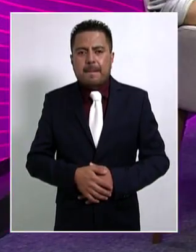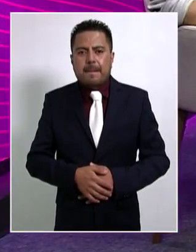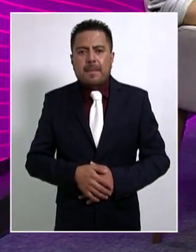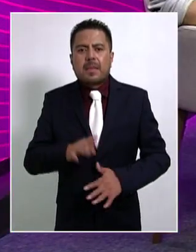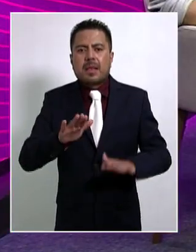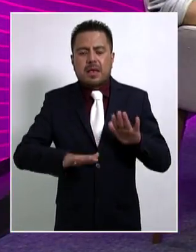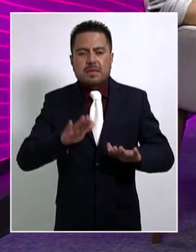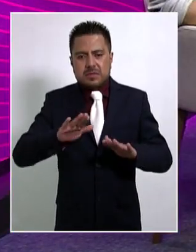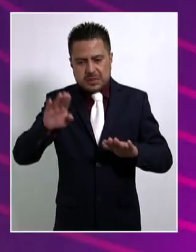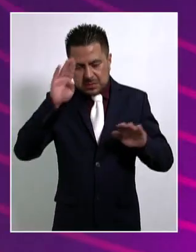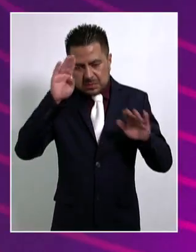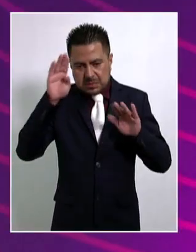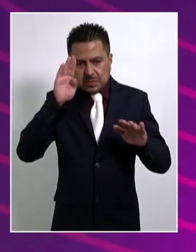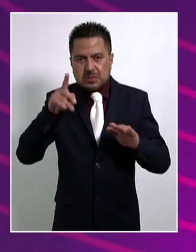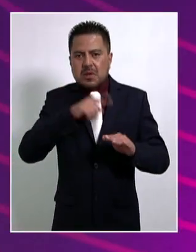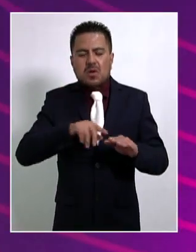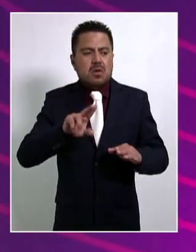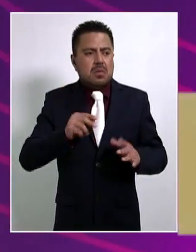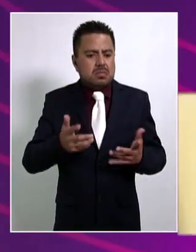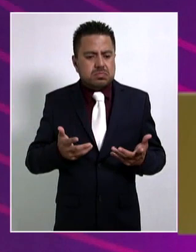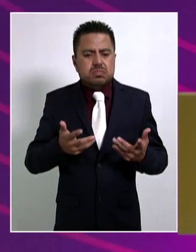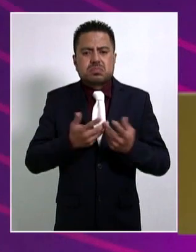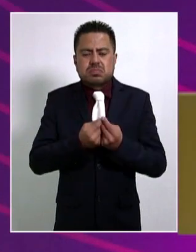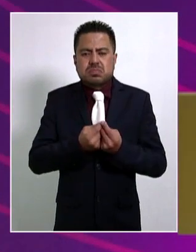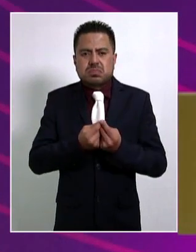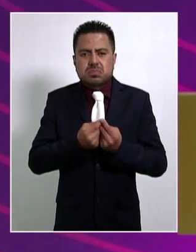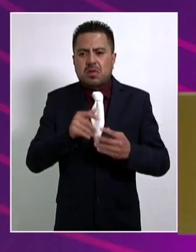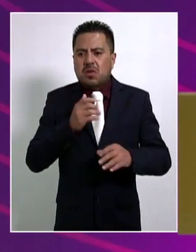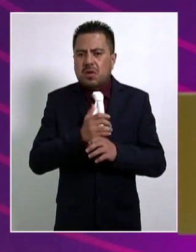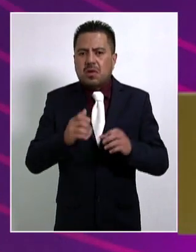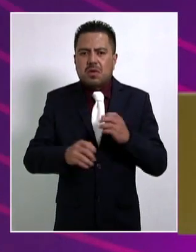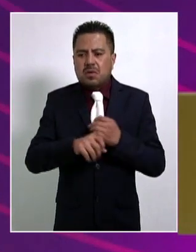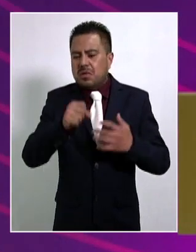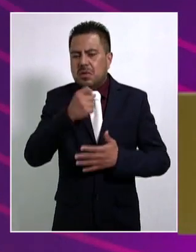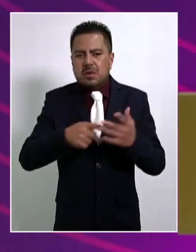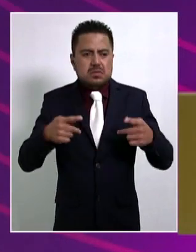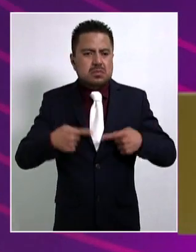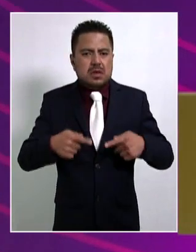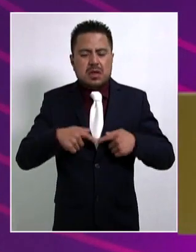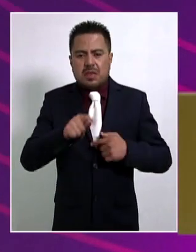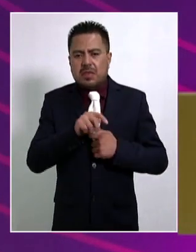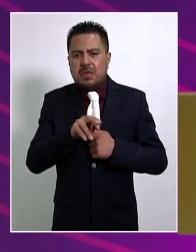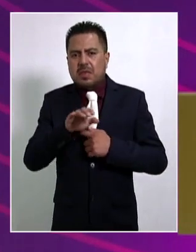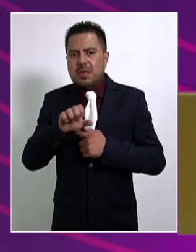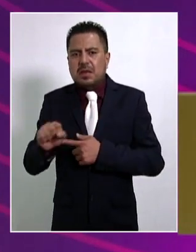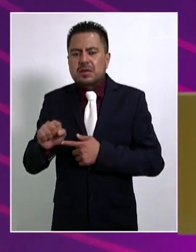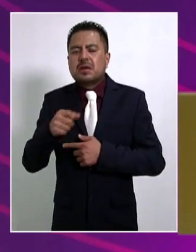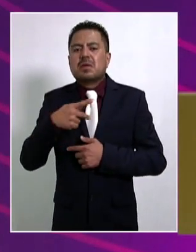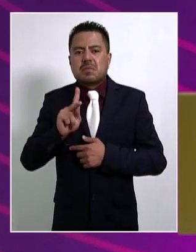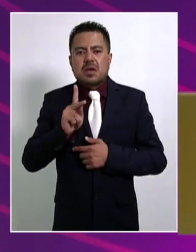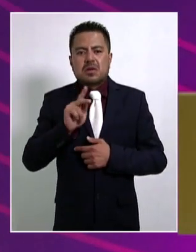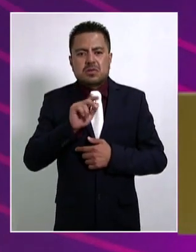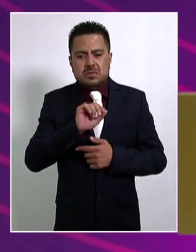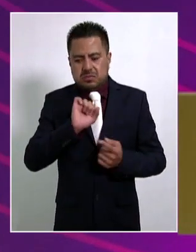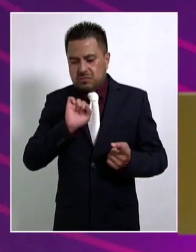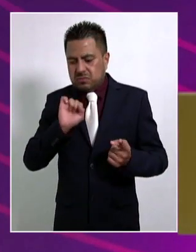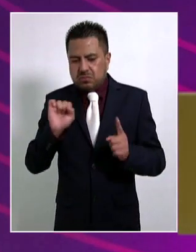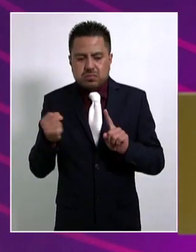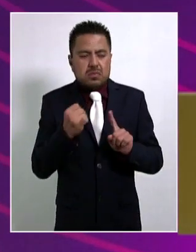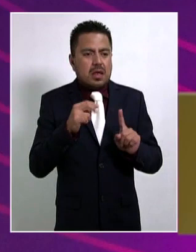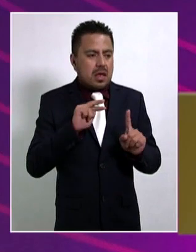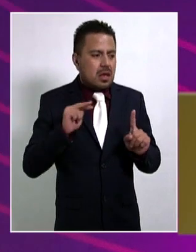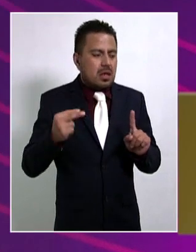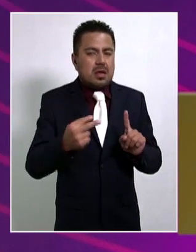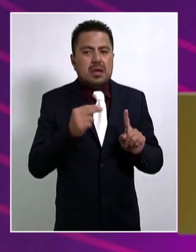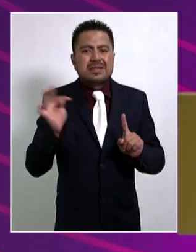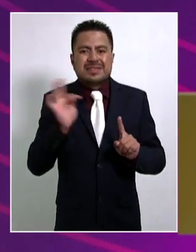A veces pensamos que no compartimos muchas cosas con las personas trans, pero si volteamos a ver